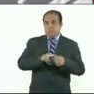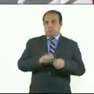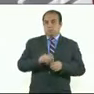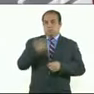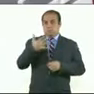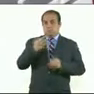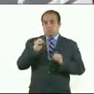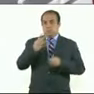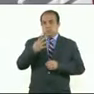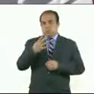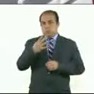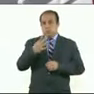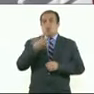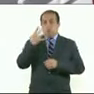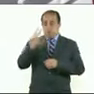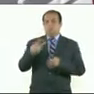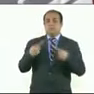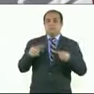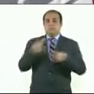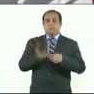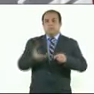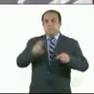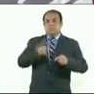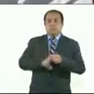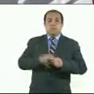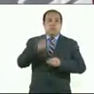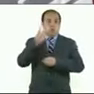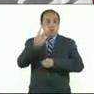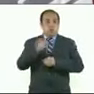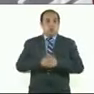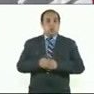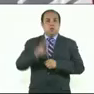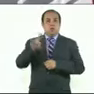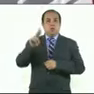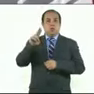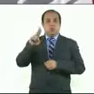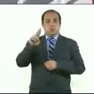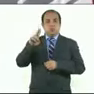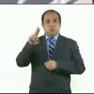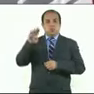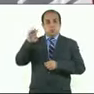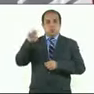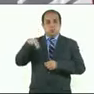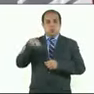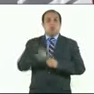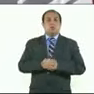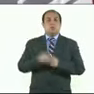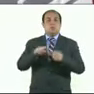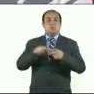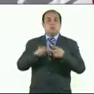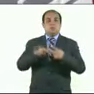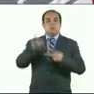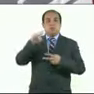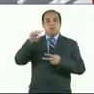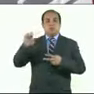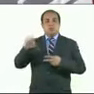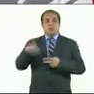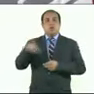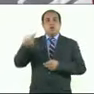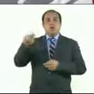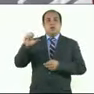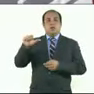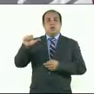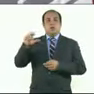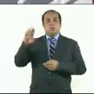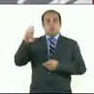o 4. 4 personas hospitalizadas, 2 en el Rubén Leñero y 2 en el ISSSTE de Tacuba.